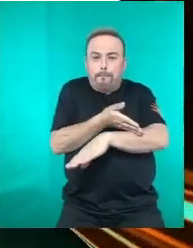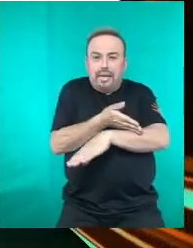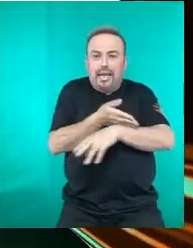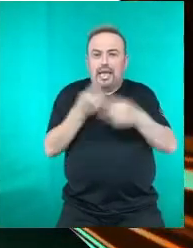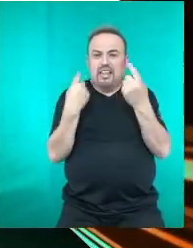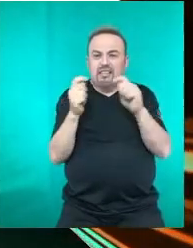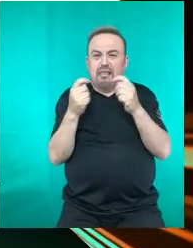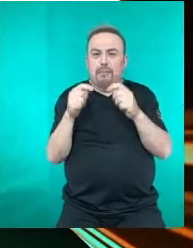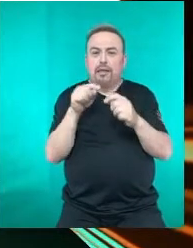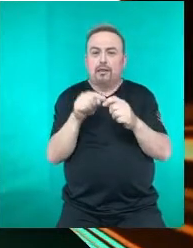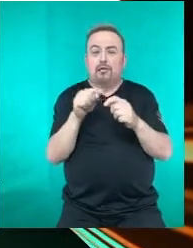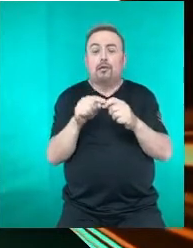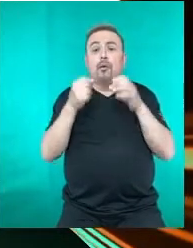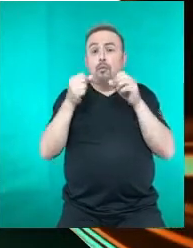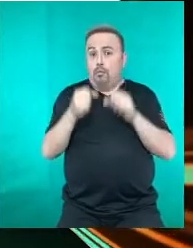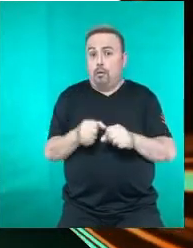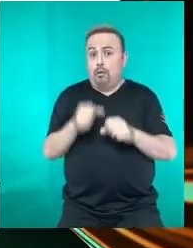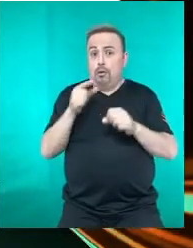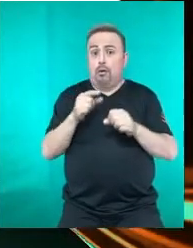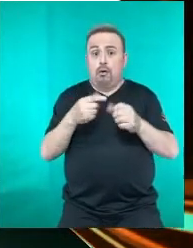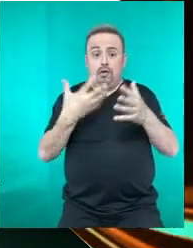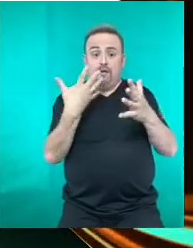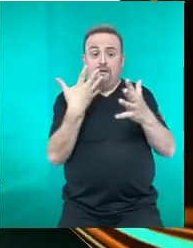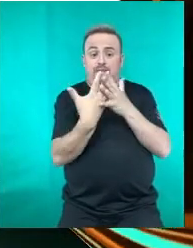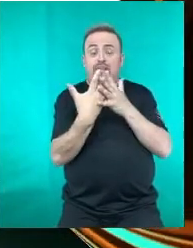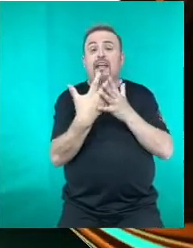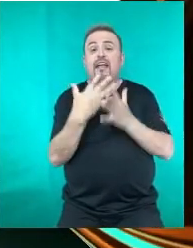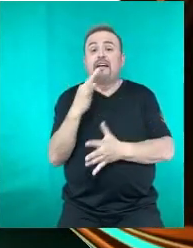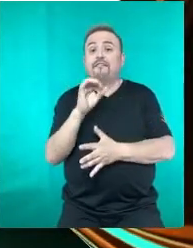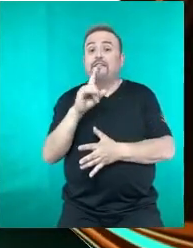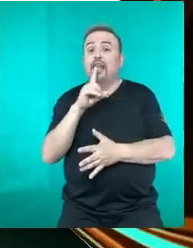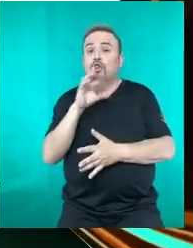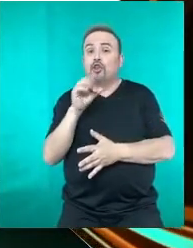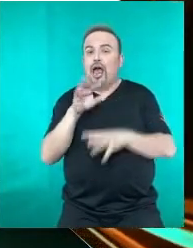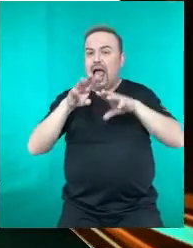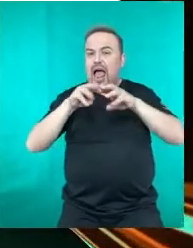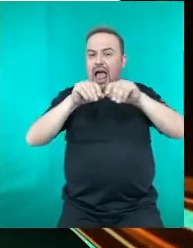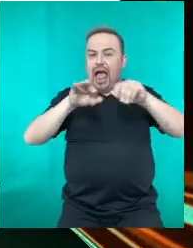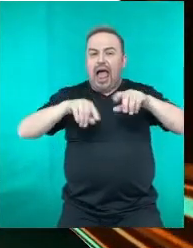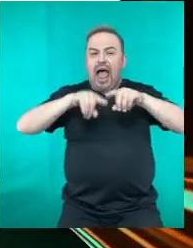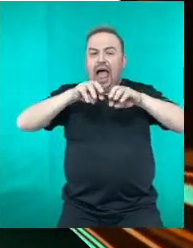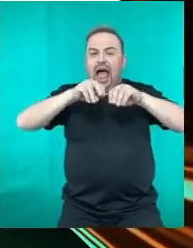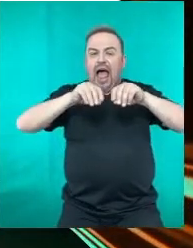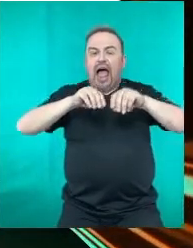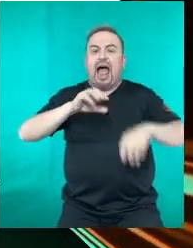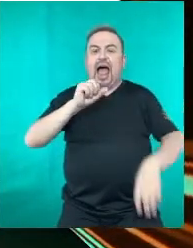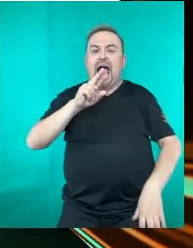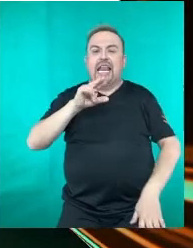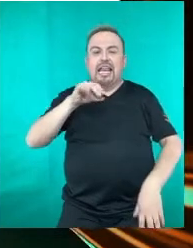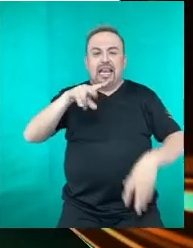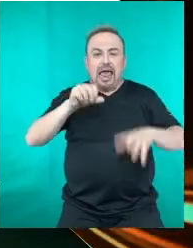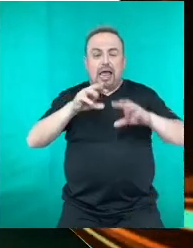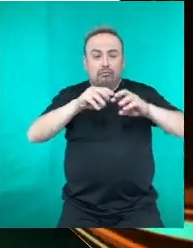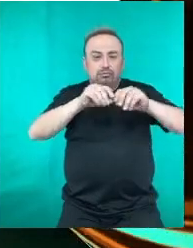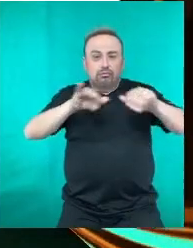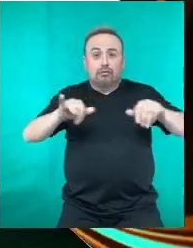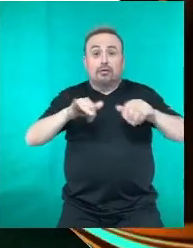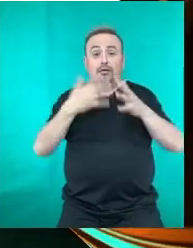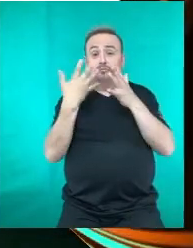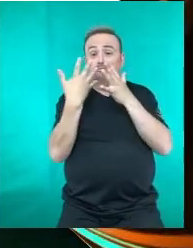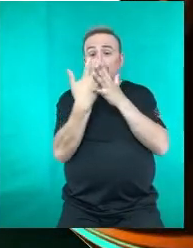en donde podemos tener desde filtros de arena, yo creo que eso se entiende, los llamados filtros a presión o